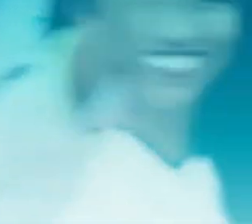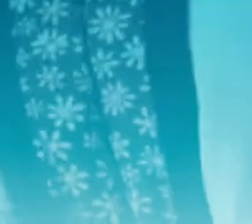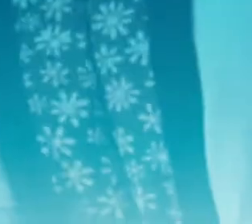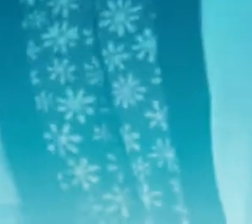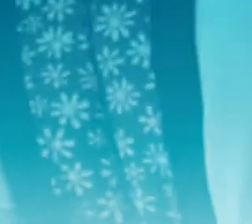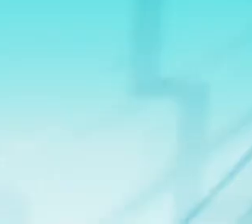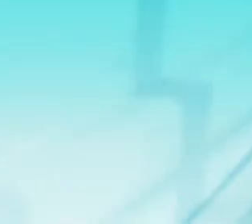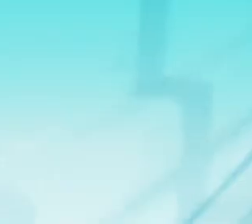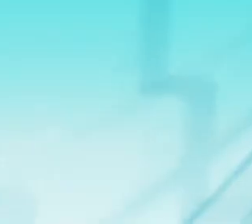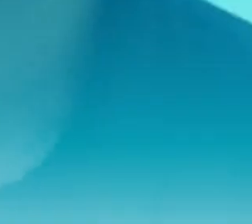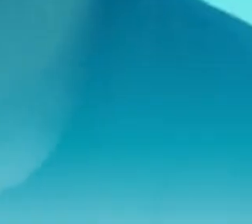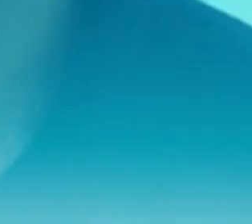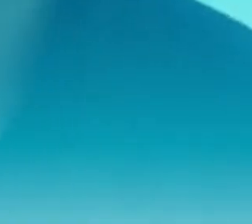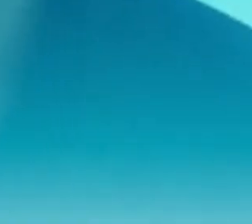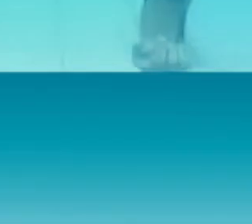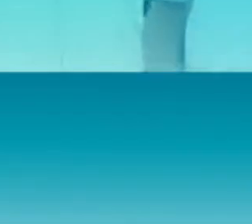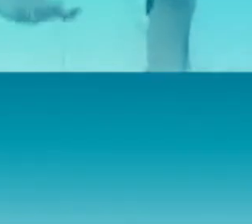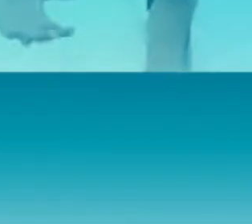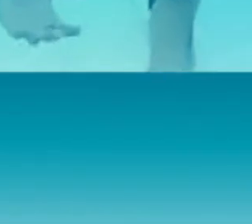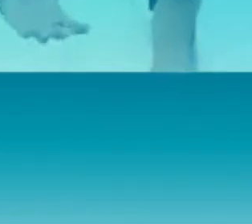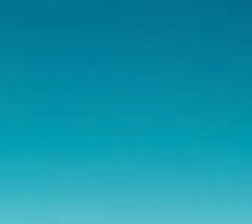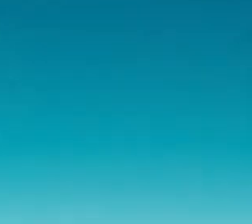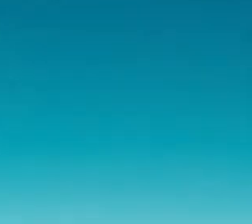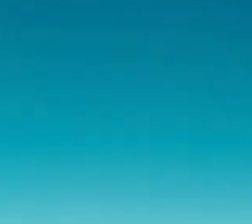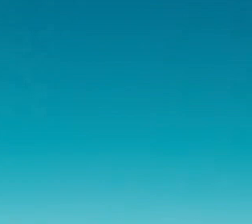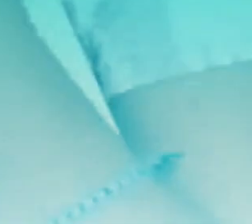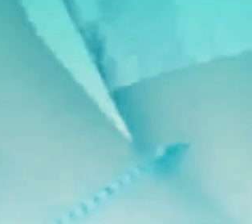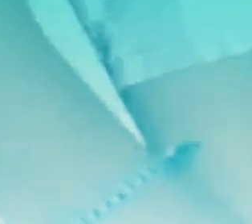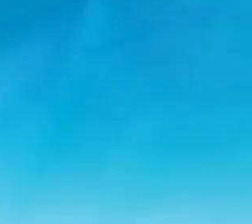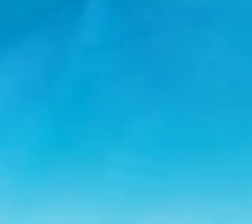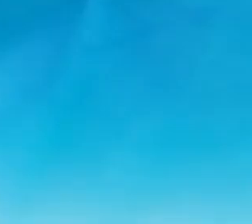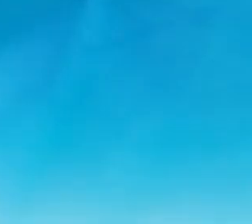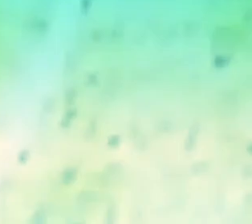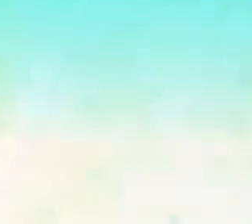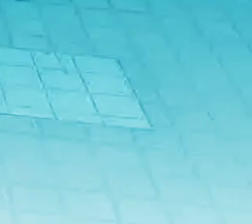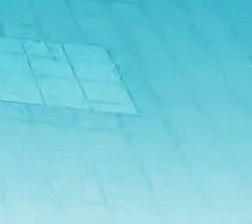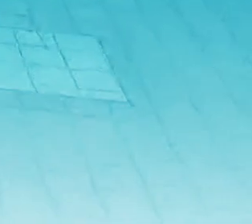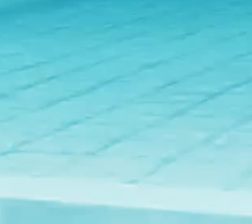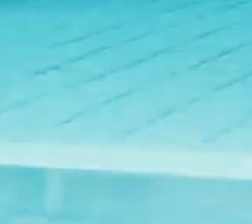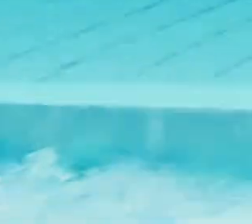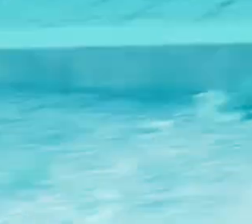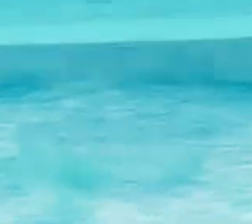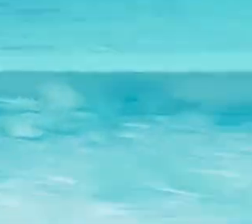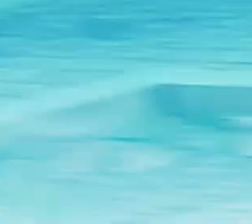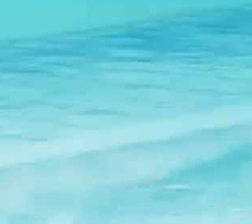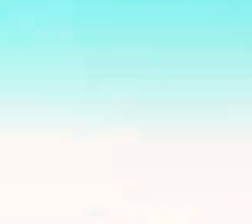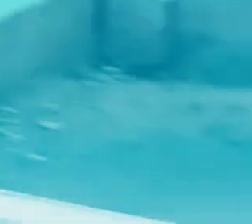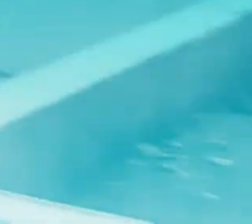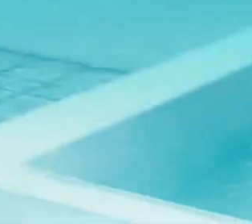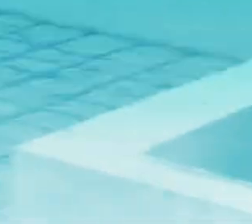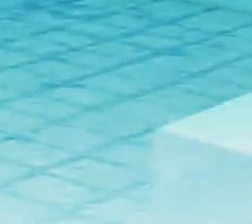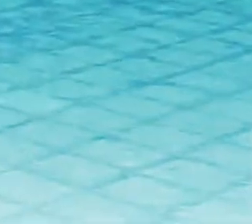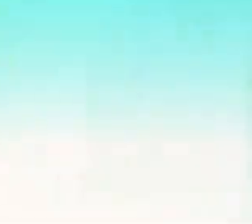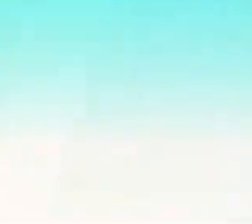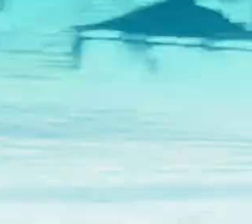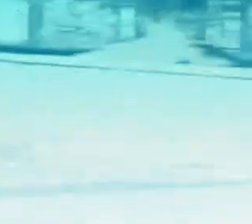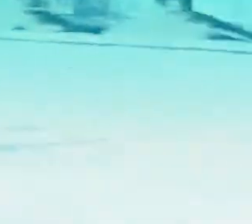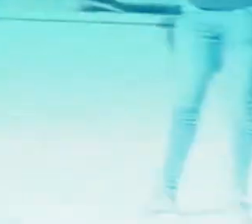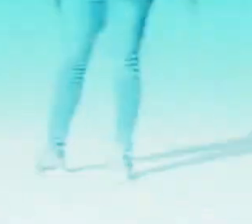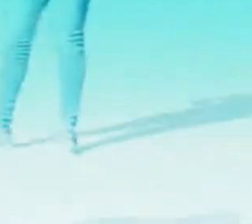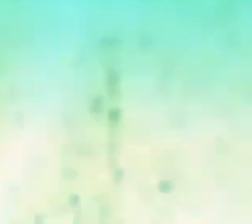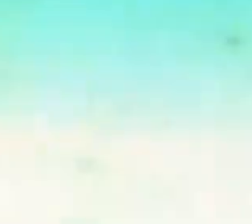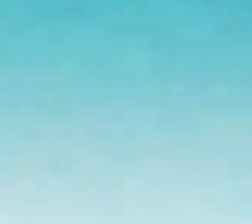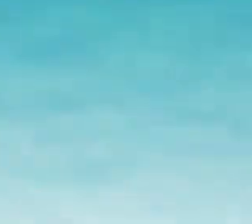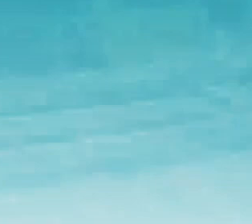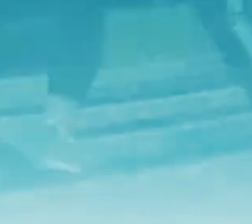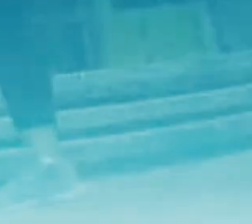guapo. Mano arriba el que lo cree, mano arriba guapo. Con esfuerzo y dedicación saldrás adelante. El cambio empieza por ti, por un